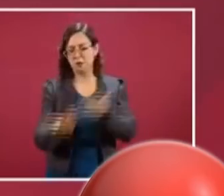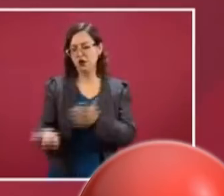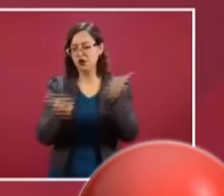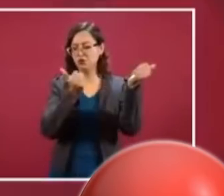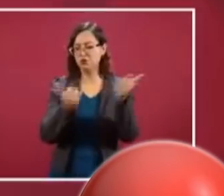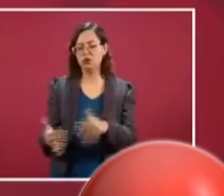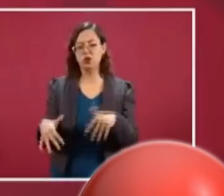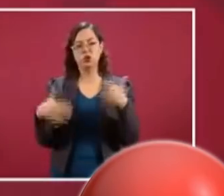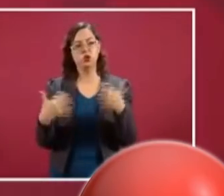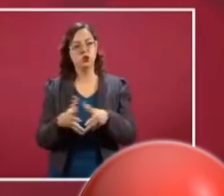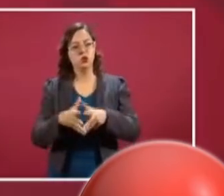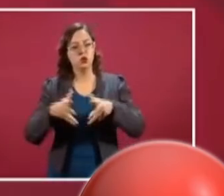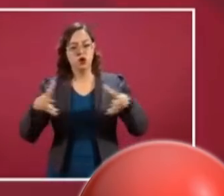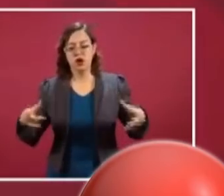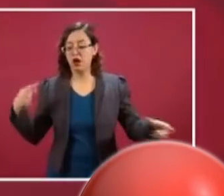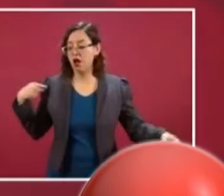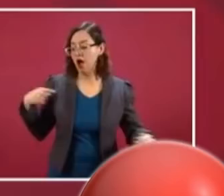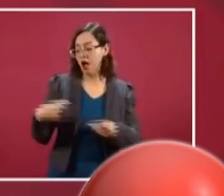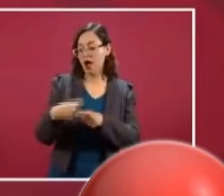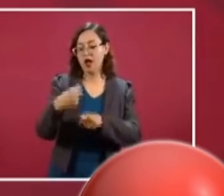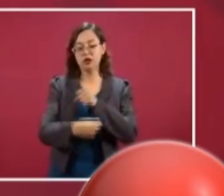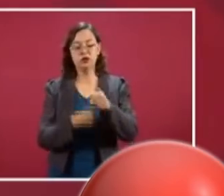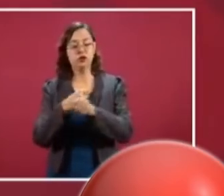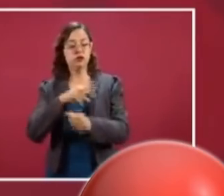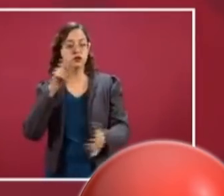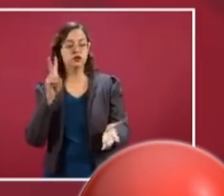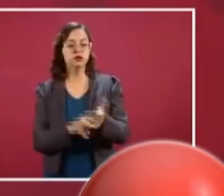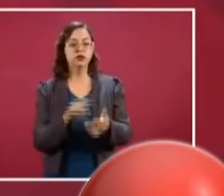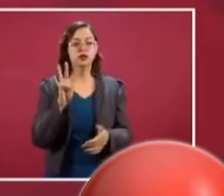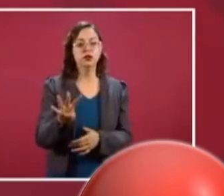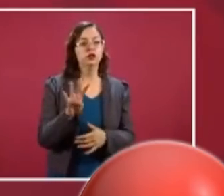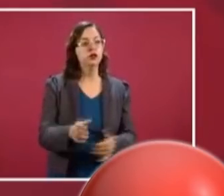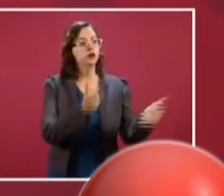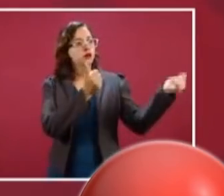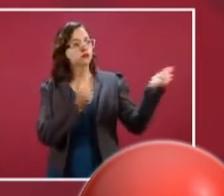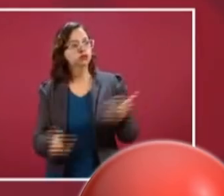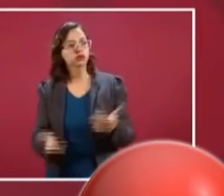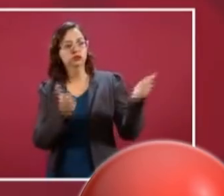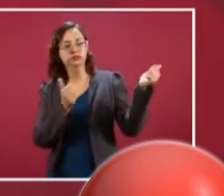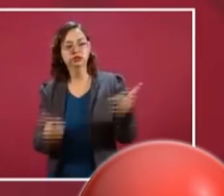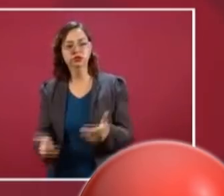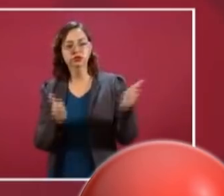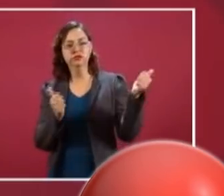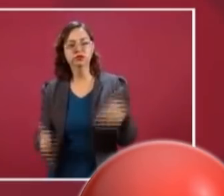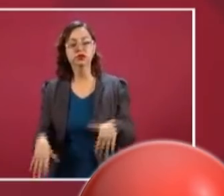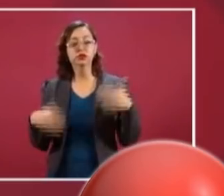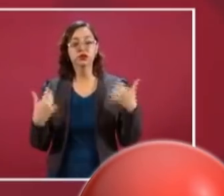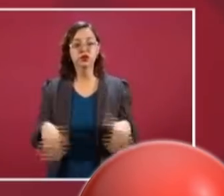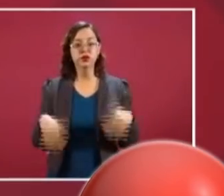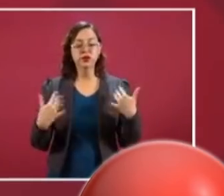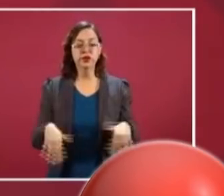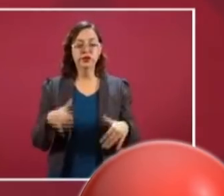afortunadamente, va a ser el año en que se van a recibir más remesas.